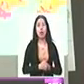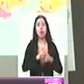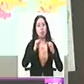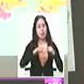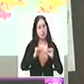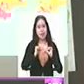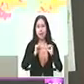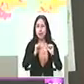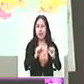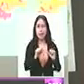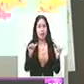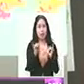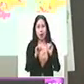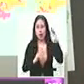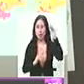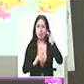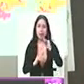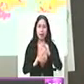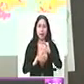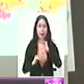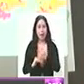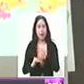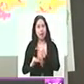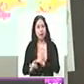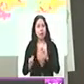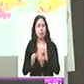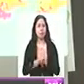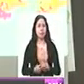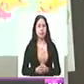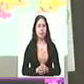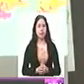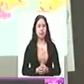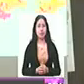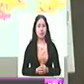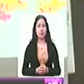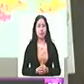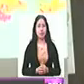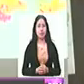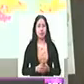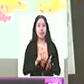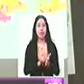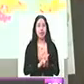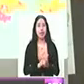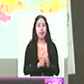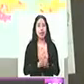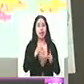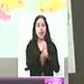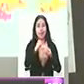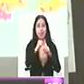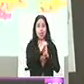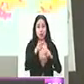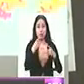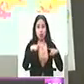sostenida, y es más, que vaya en una mejor situación que